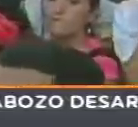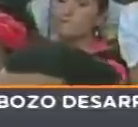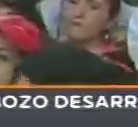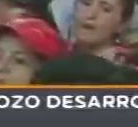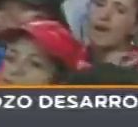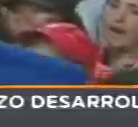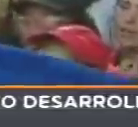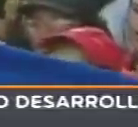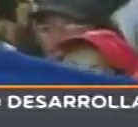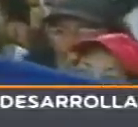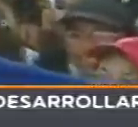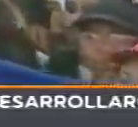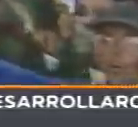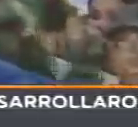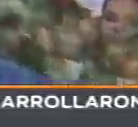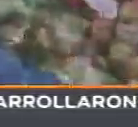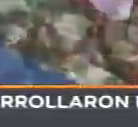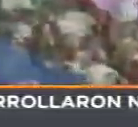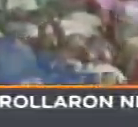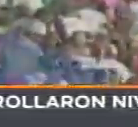nicolás maduro